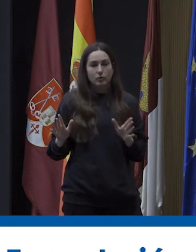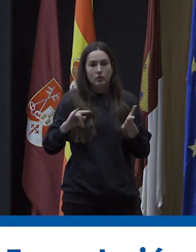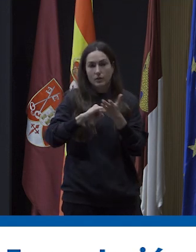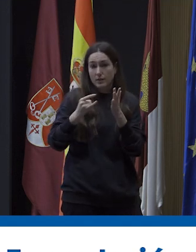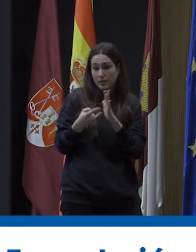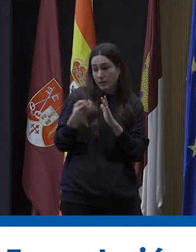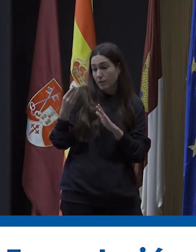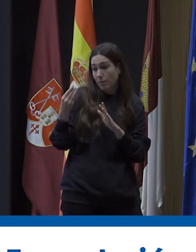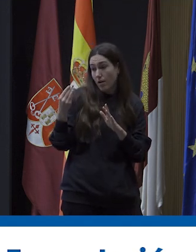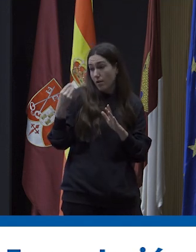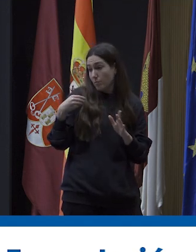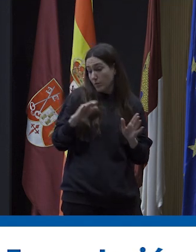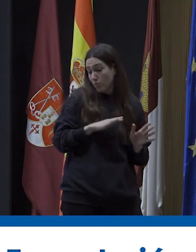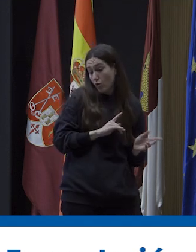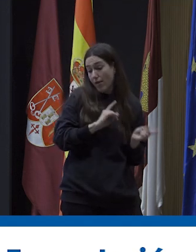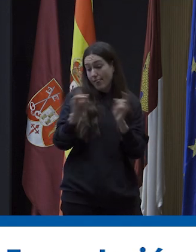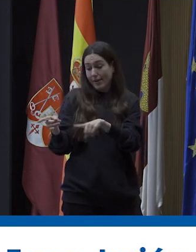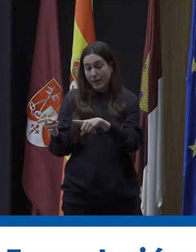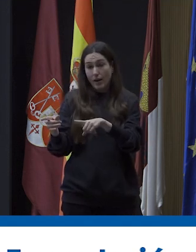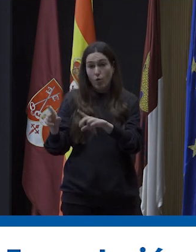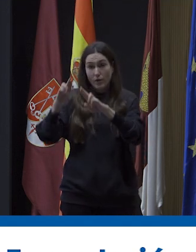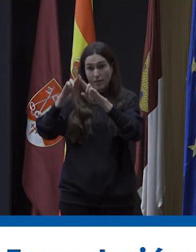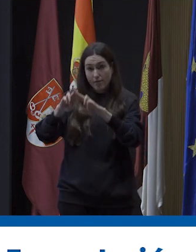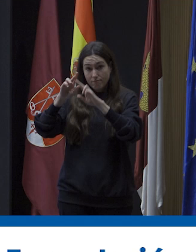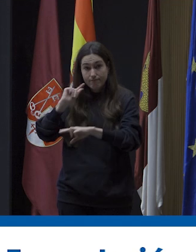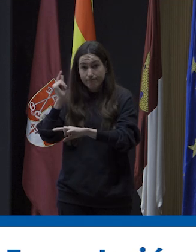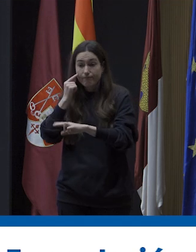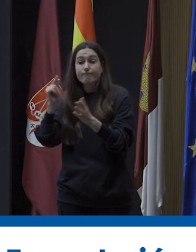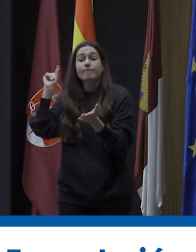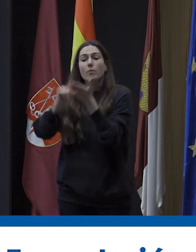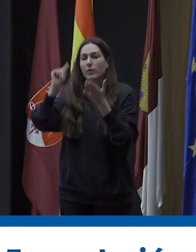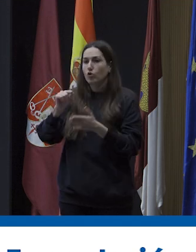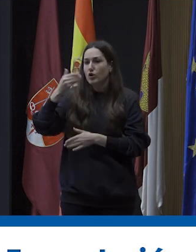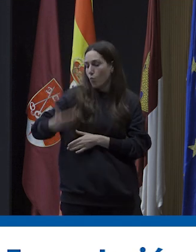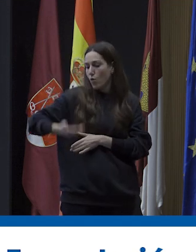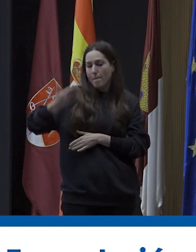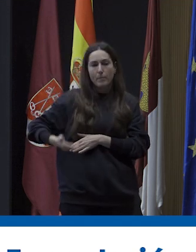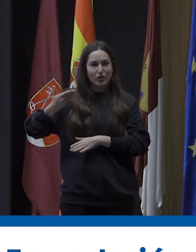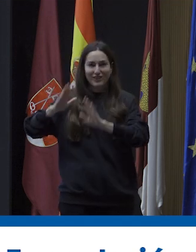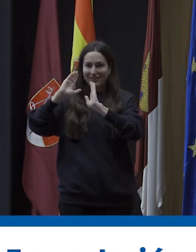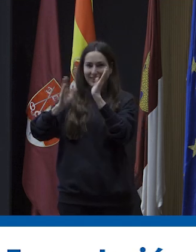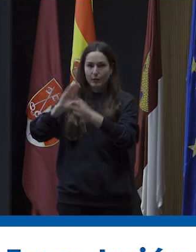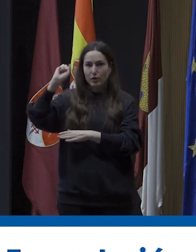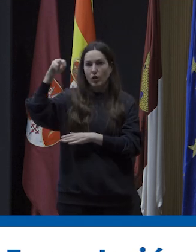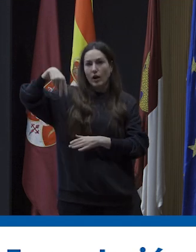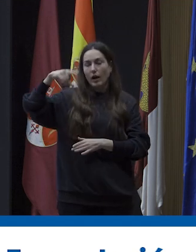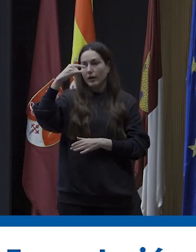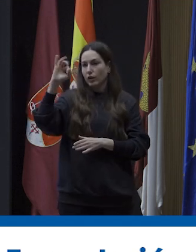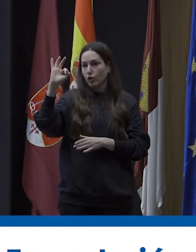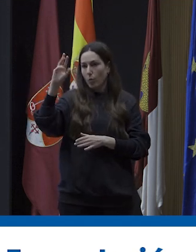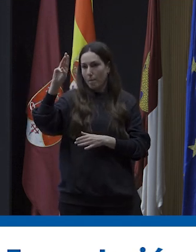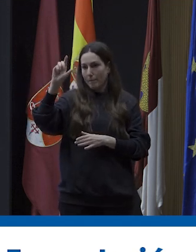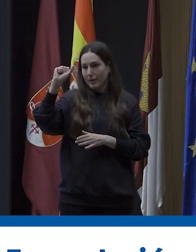de traslado y de diagnóstico precoz ha sido fundamental para que el tratamiento con angioplastia, que es lo que más se hace en nuestro medio hoy en